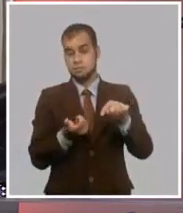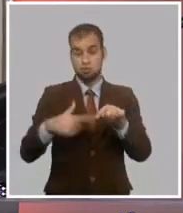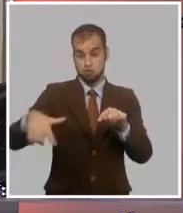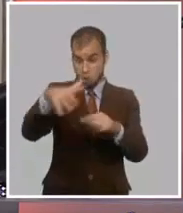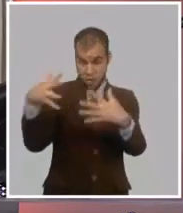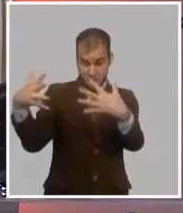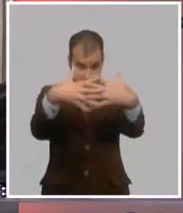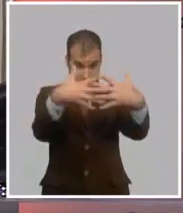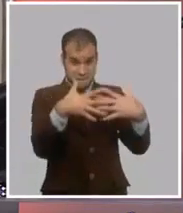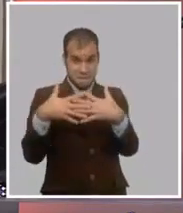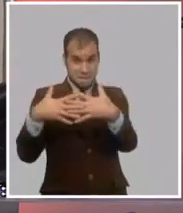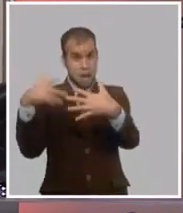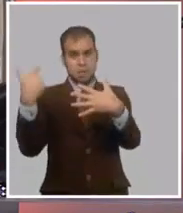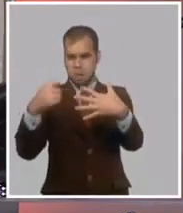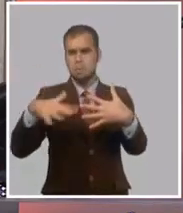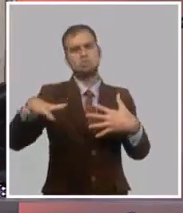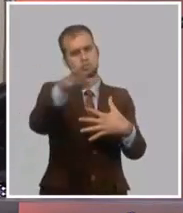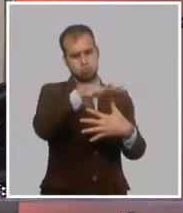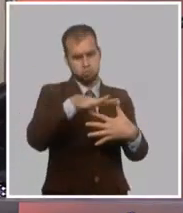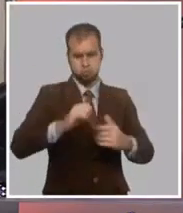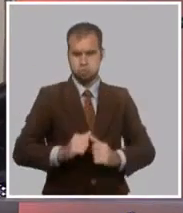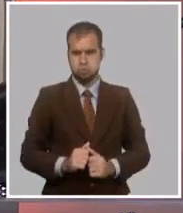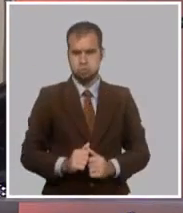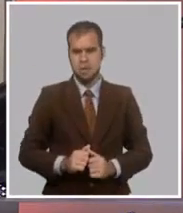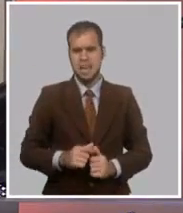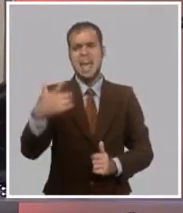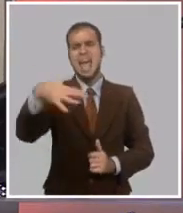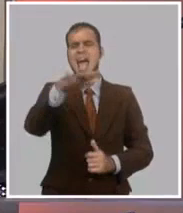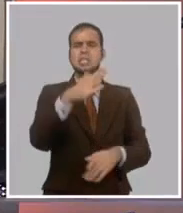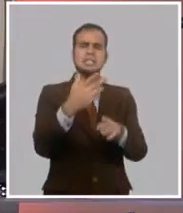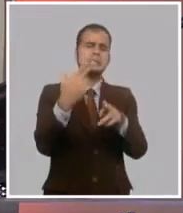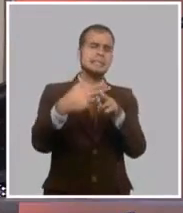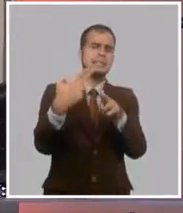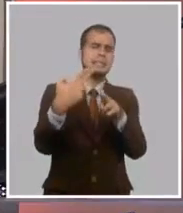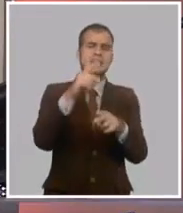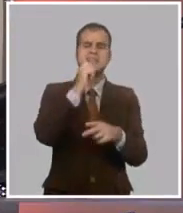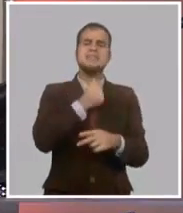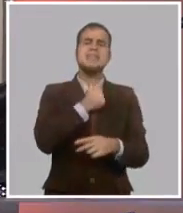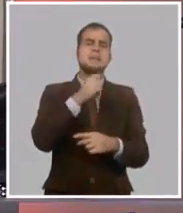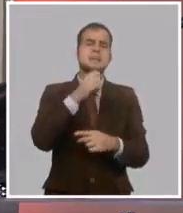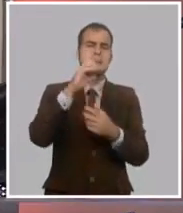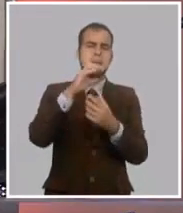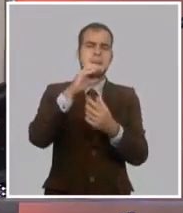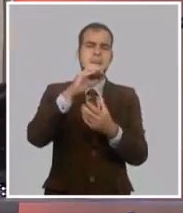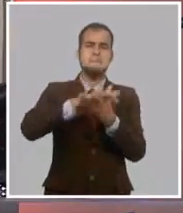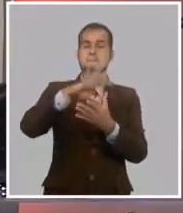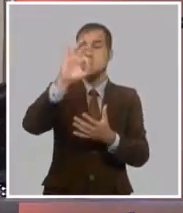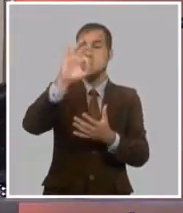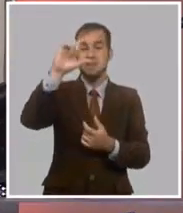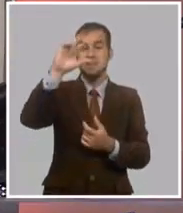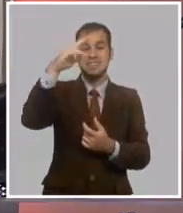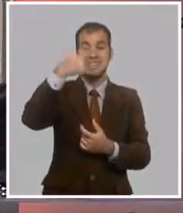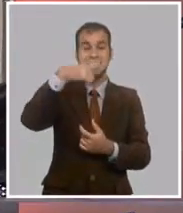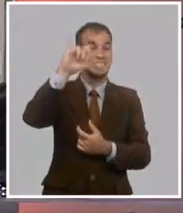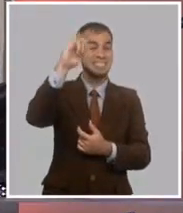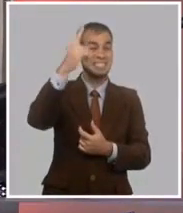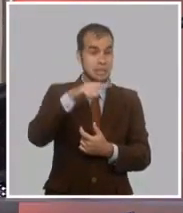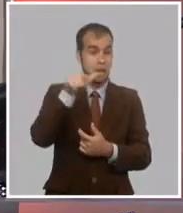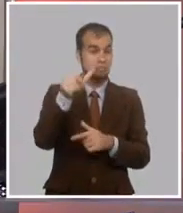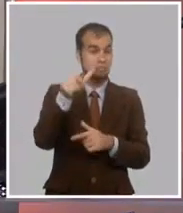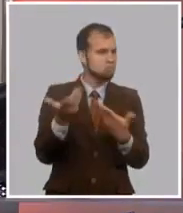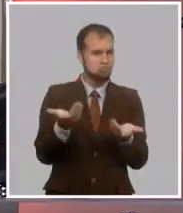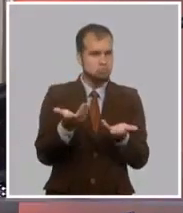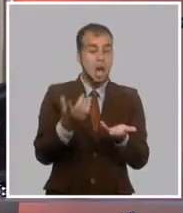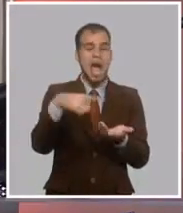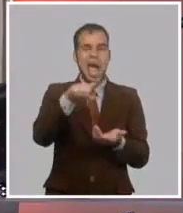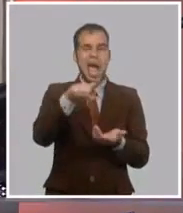basarse en un ejercicio de democracia, pero no la democracia electoral de los Estados Unidos o de la Francia republicana o de las